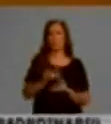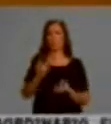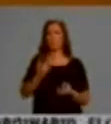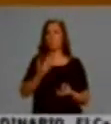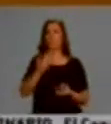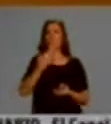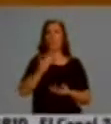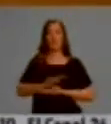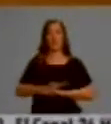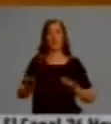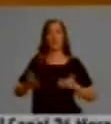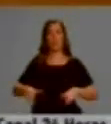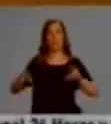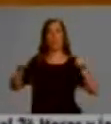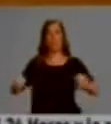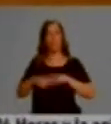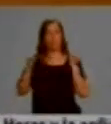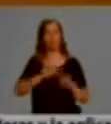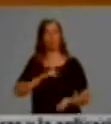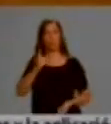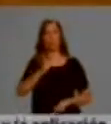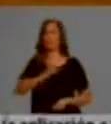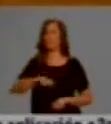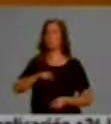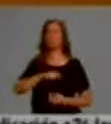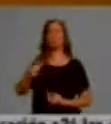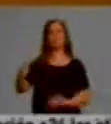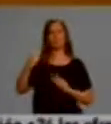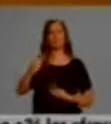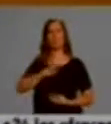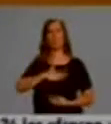no se quiebre la confianza en España, en su